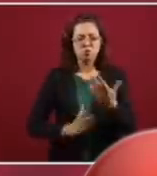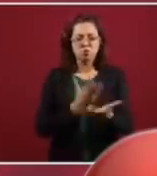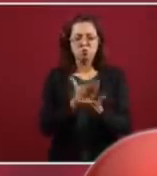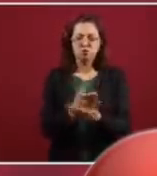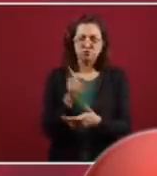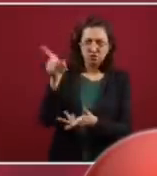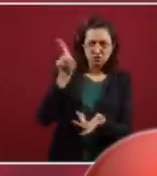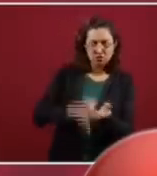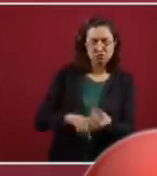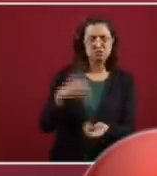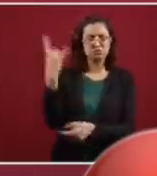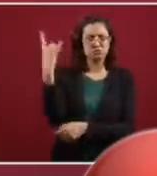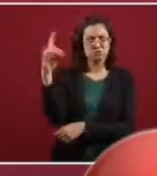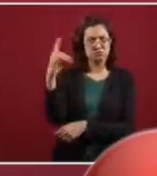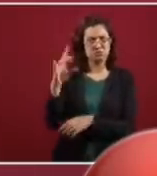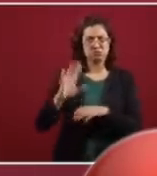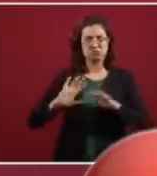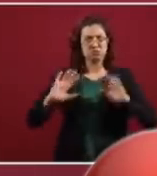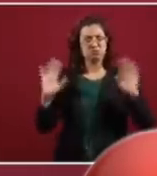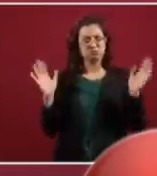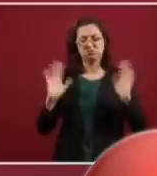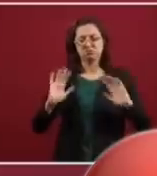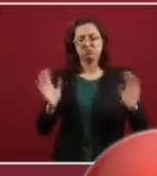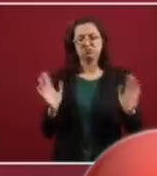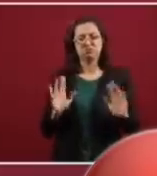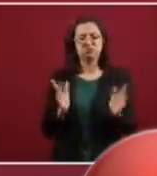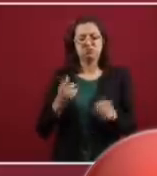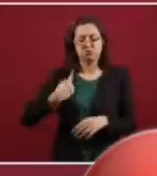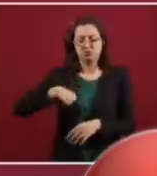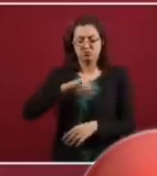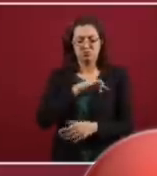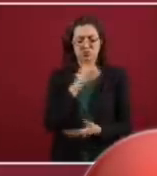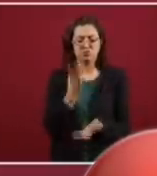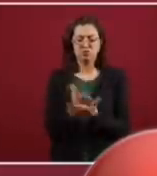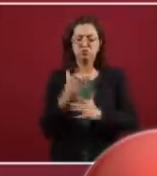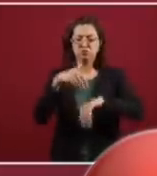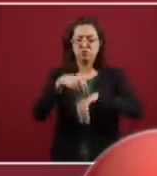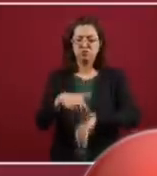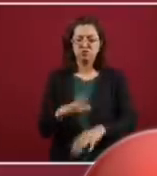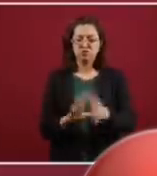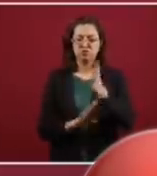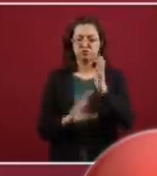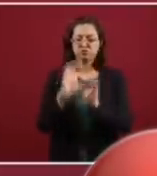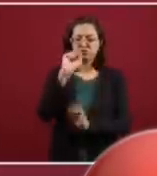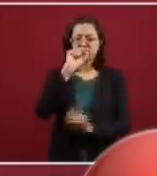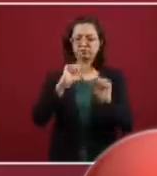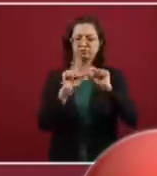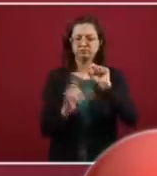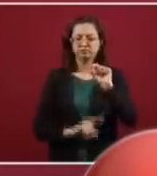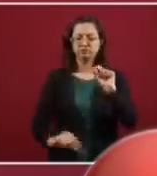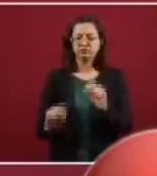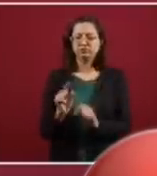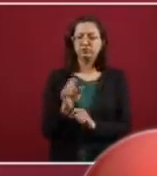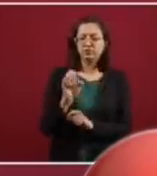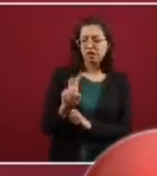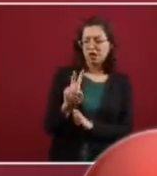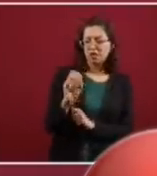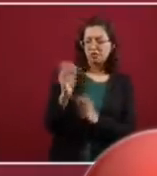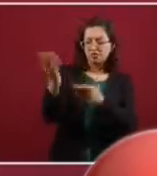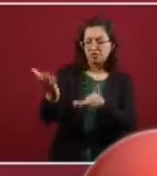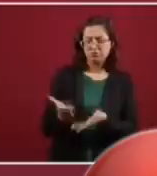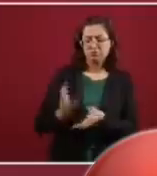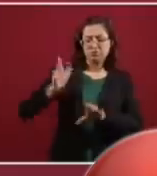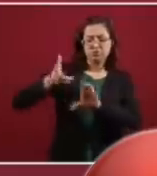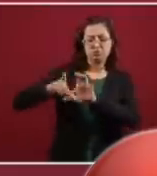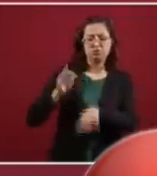Bolivia. Nosotros lo que estamos haciendo es aplicar la Constitución de México y otorgar asilo a Evo Morales. Hasta